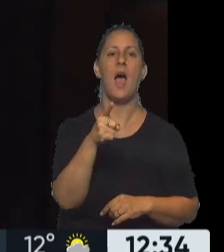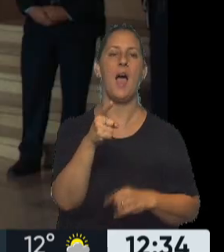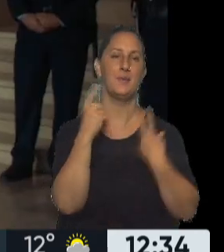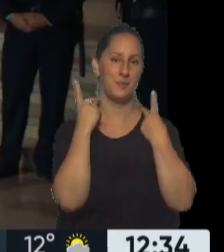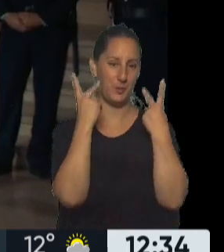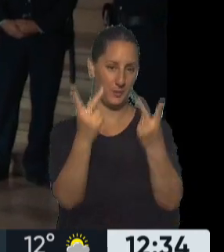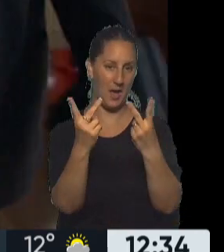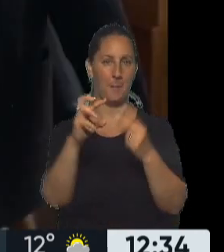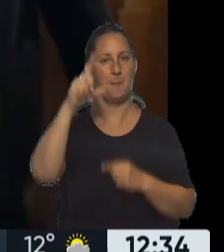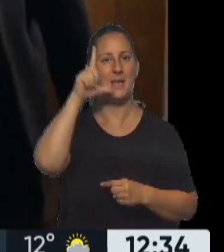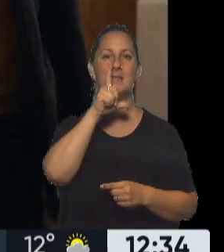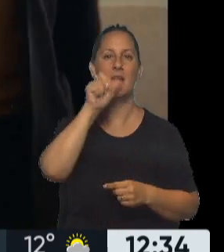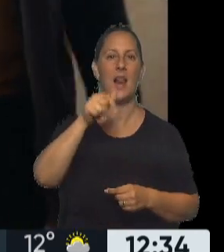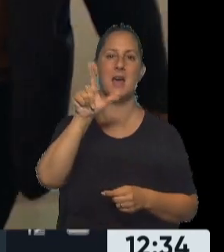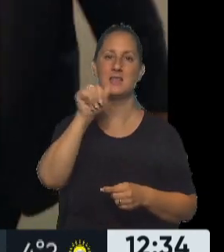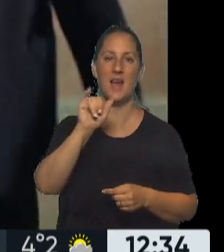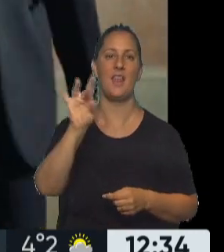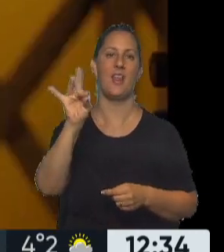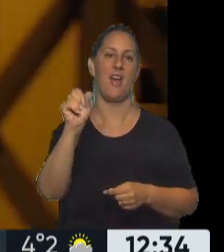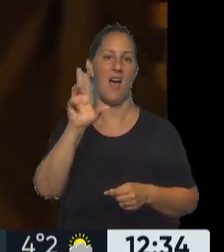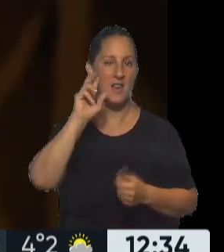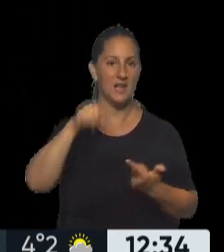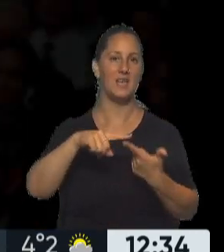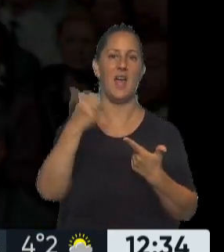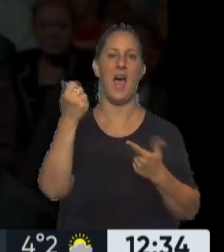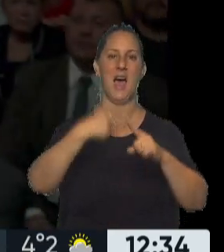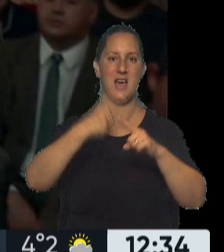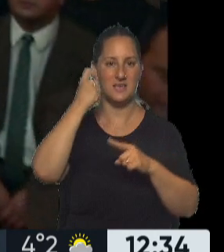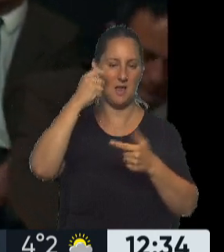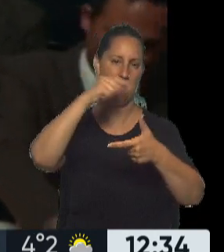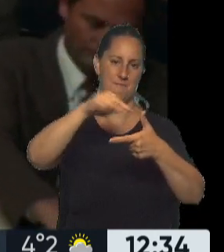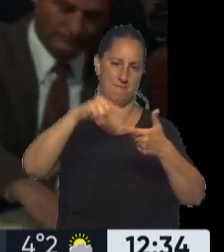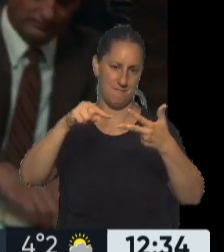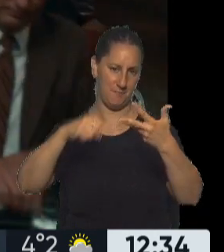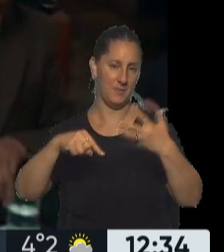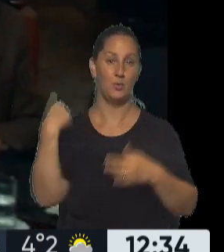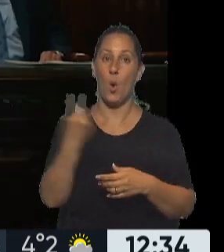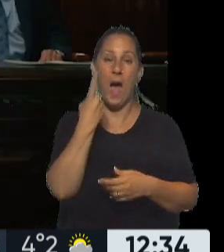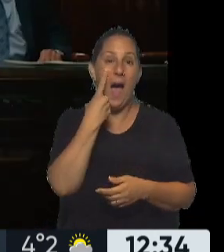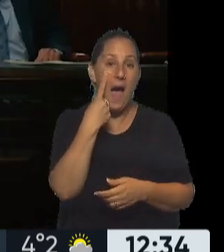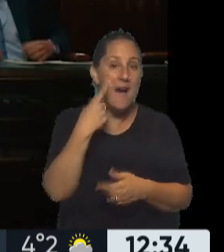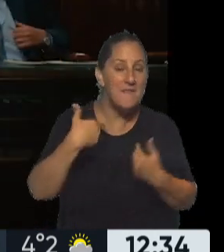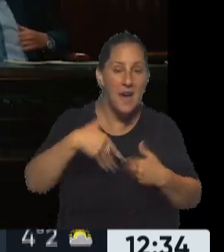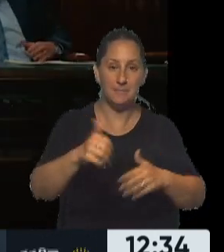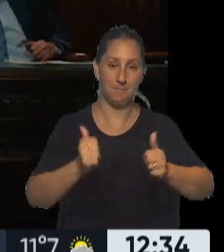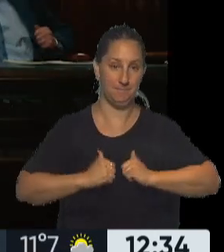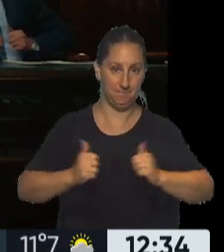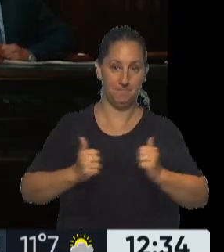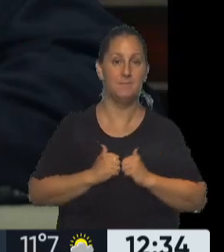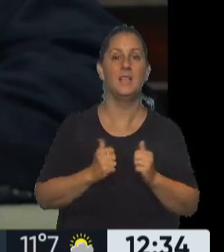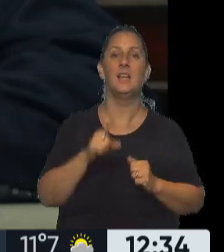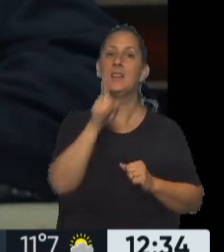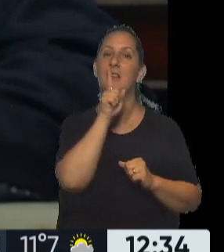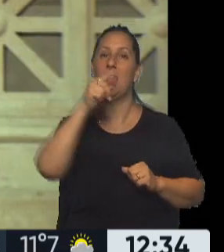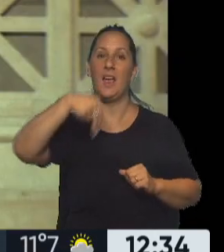con Peter Lanzani y con Ricardo Darín, Axel Kuchevaski también, por supuesto. Bueno, hay mucha expectativa. No hay transmisión de